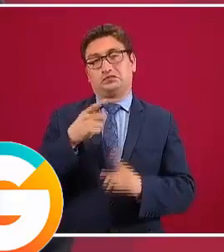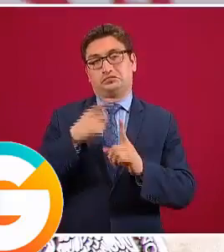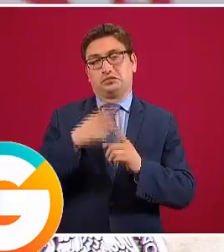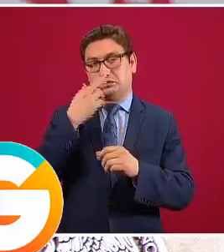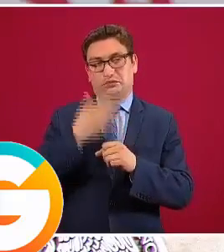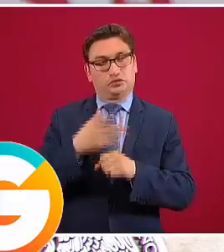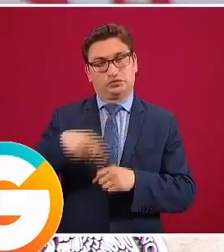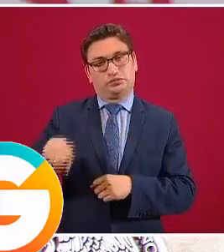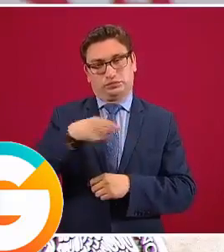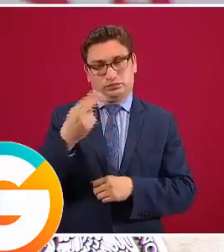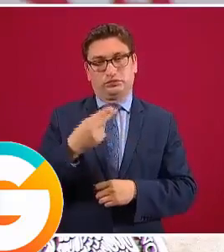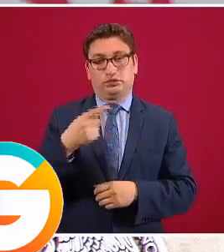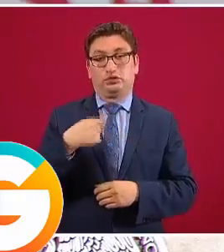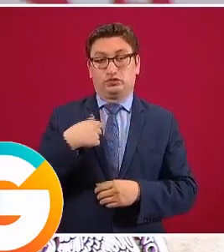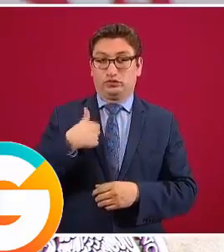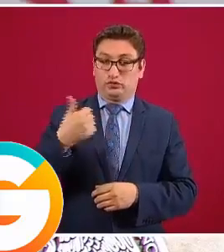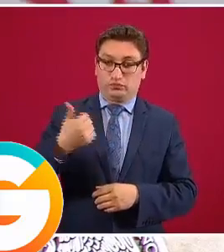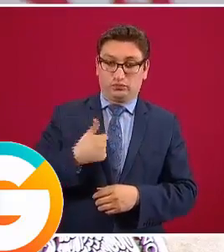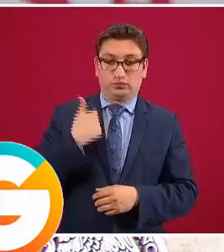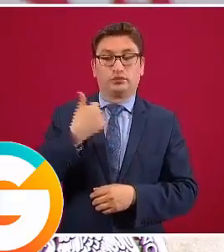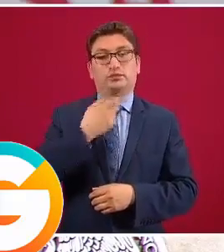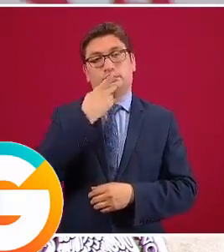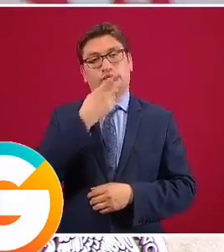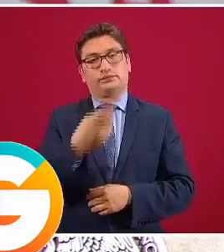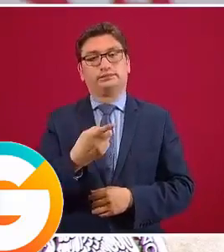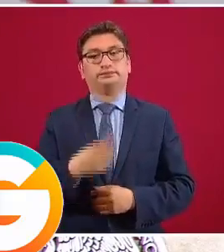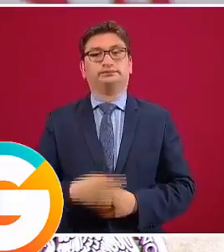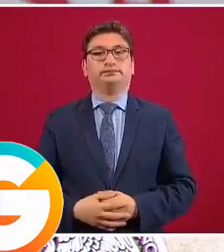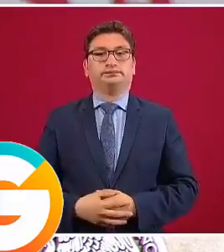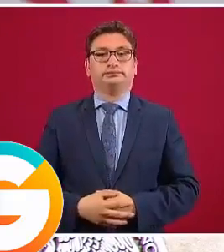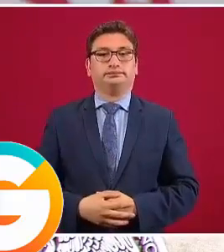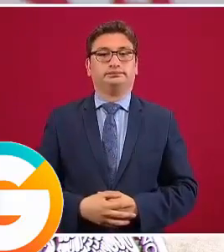responsabilidad. También aquí aprovecho para decir que